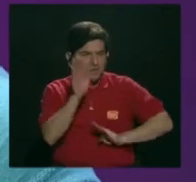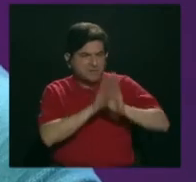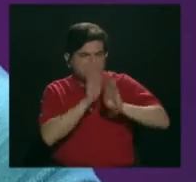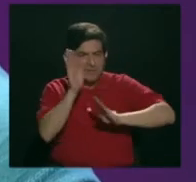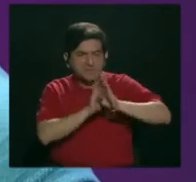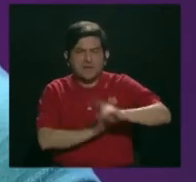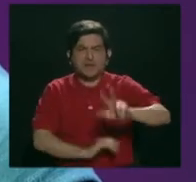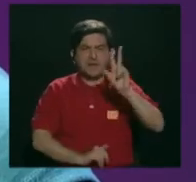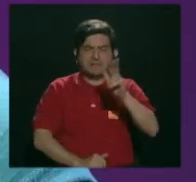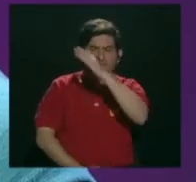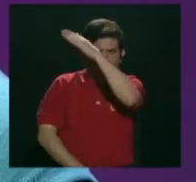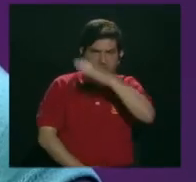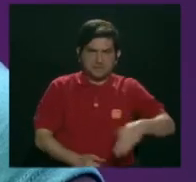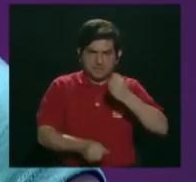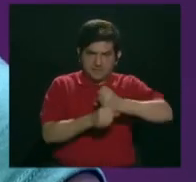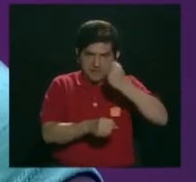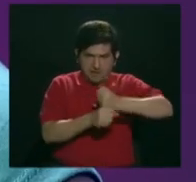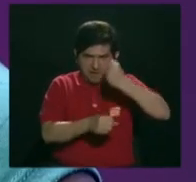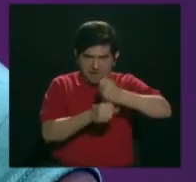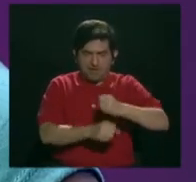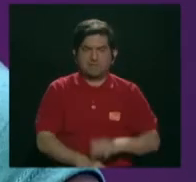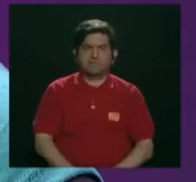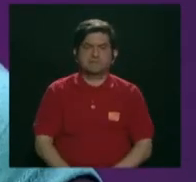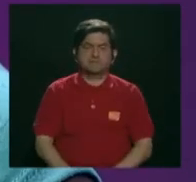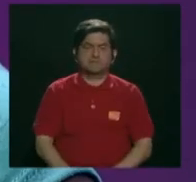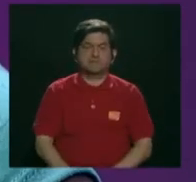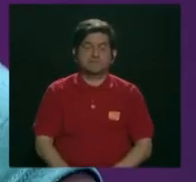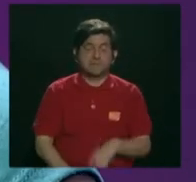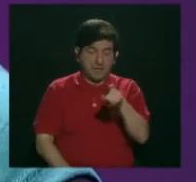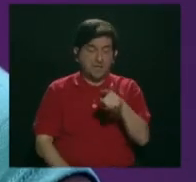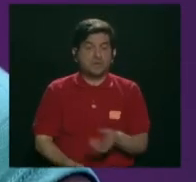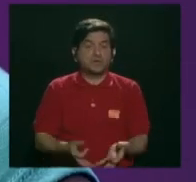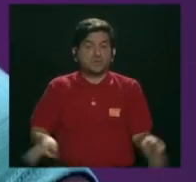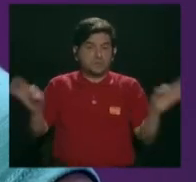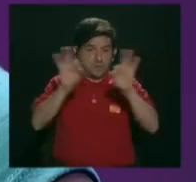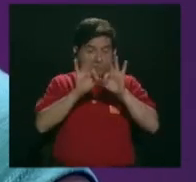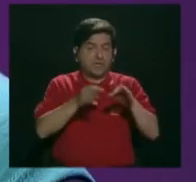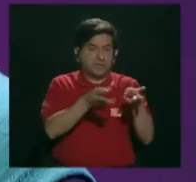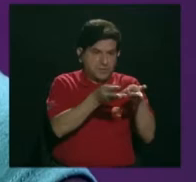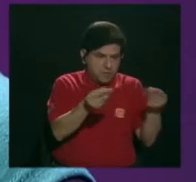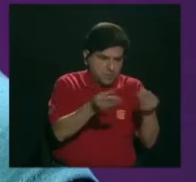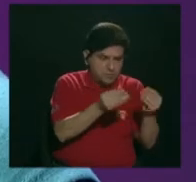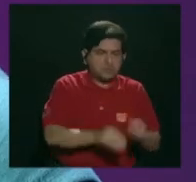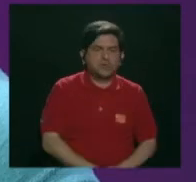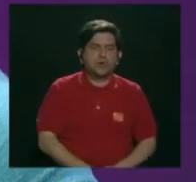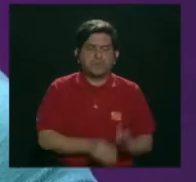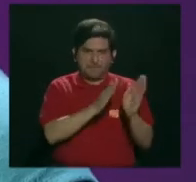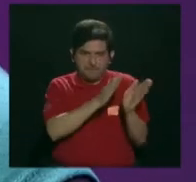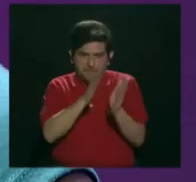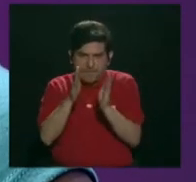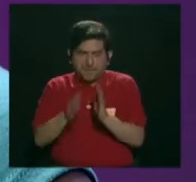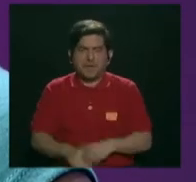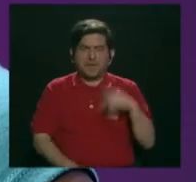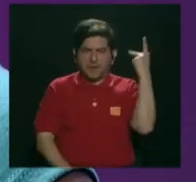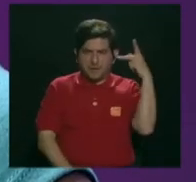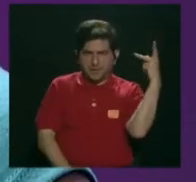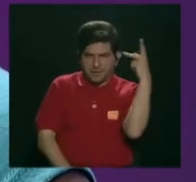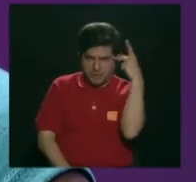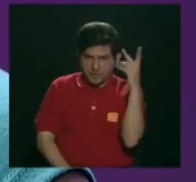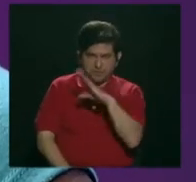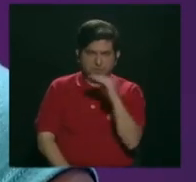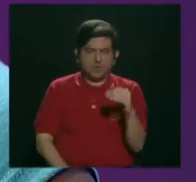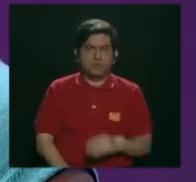esos 3 ejes de trabajo, los cuales son fundamentales: la producción, la formación política y